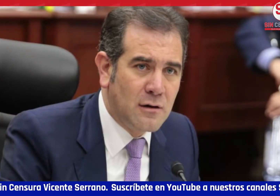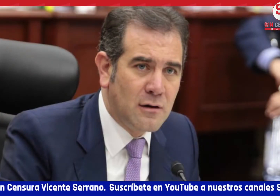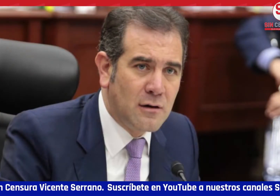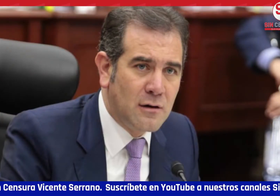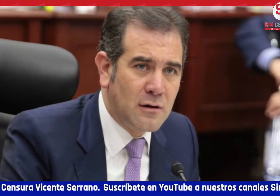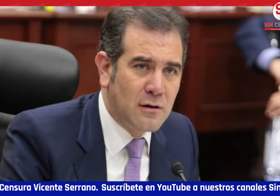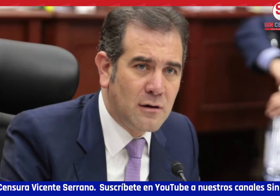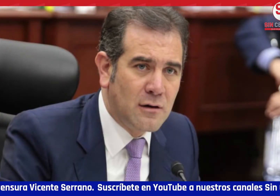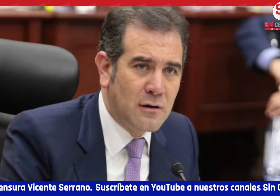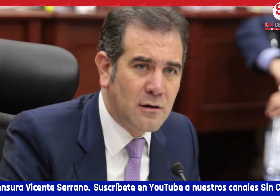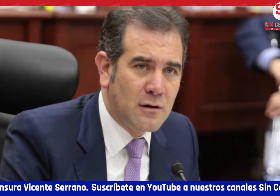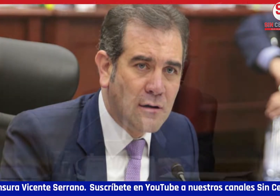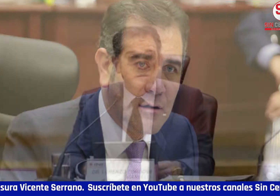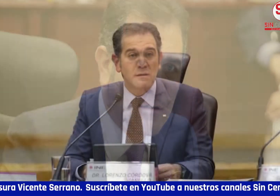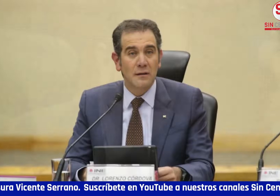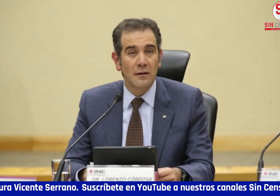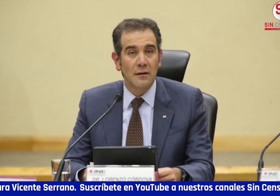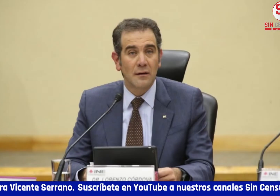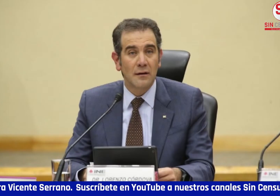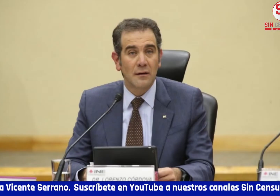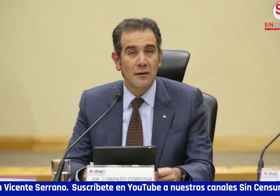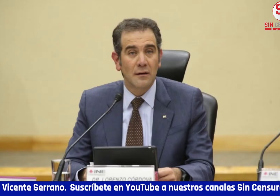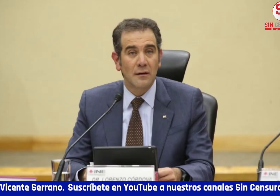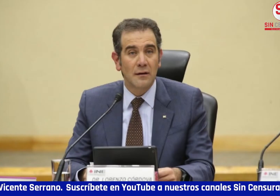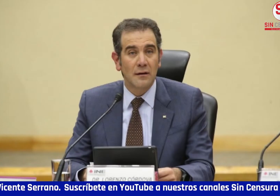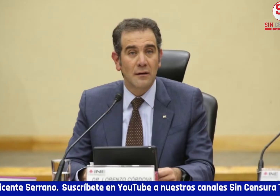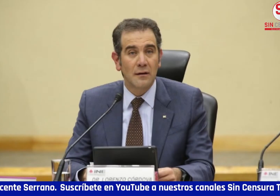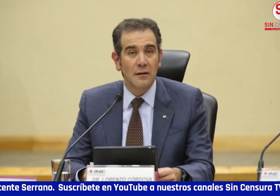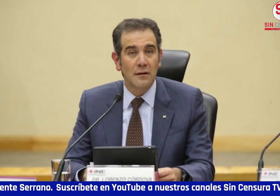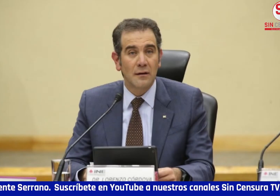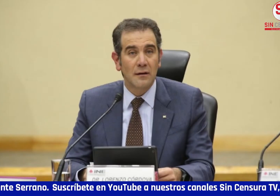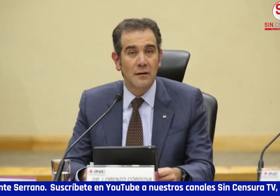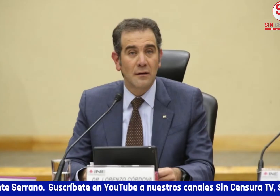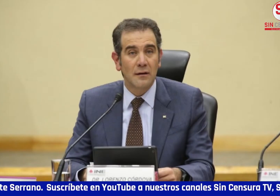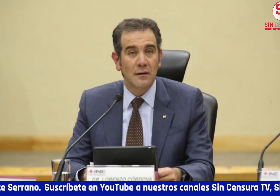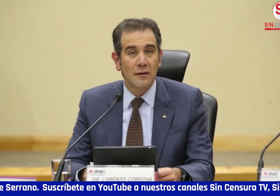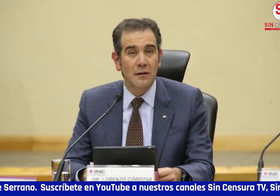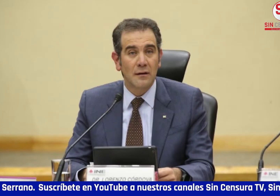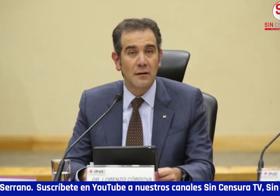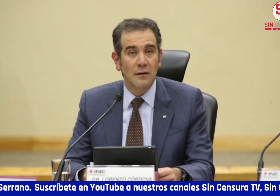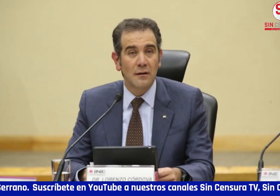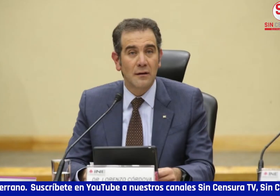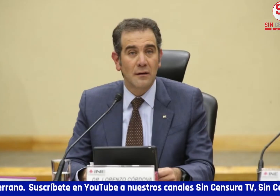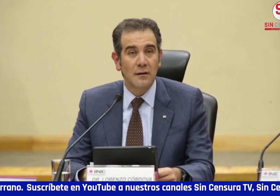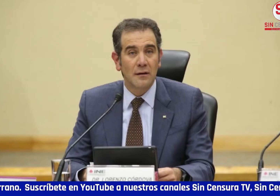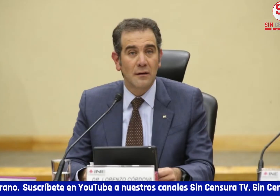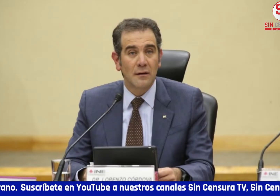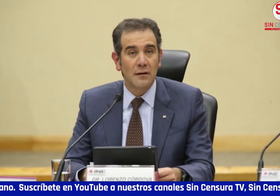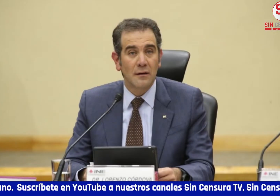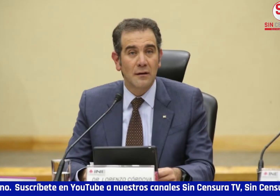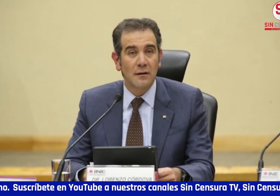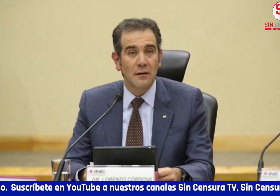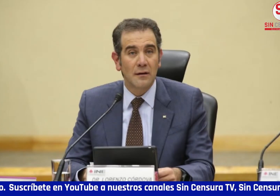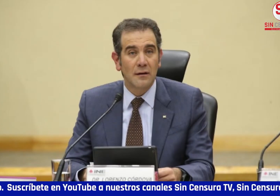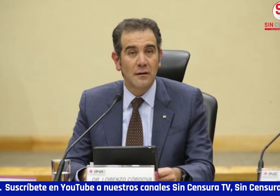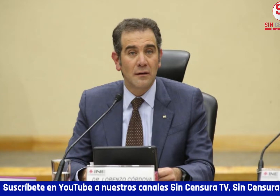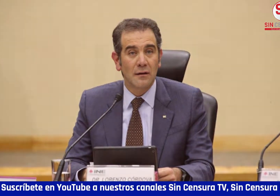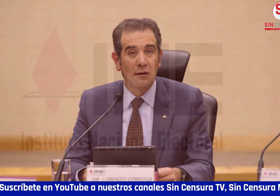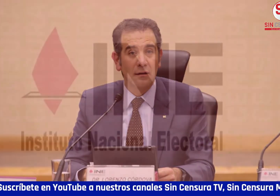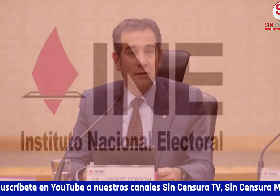consulta popular. No logro entender y nunca he logrado entender cómo es que el INE determina que